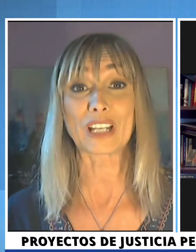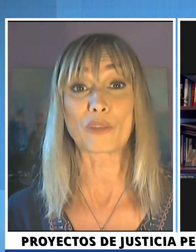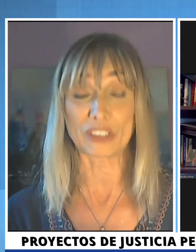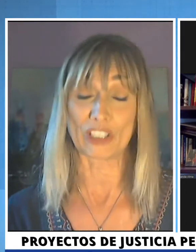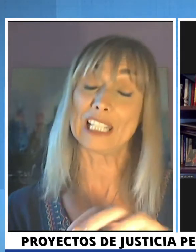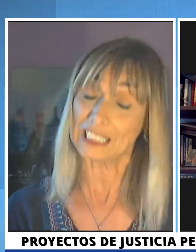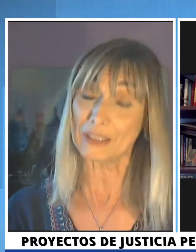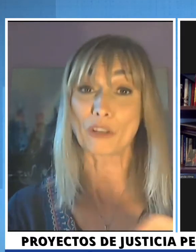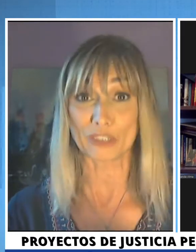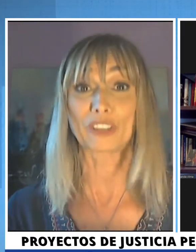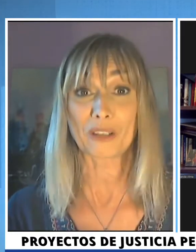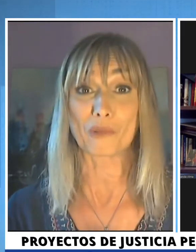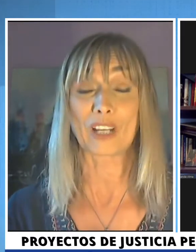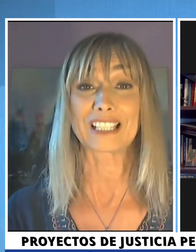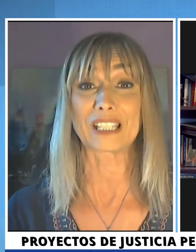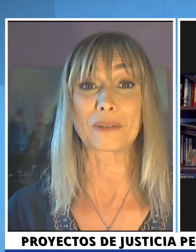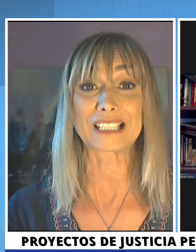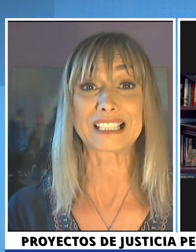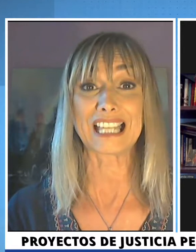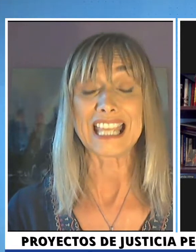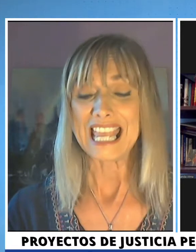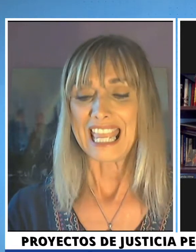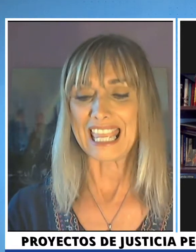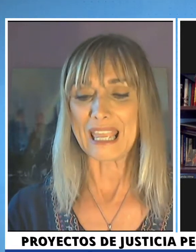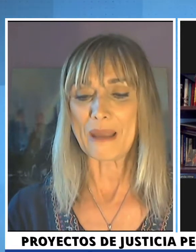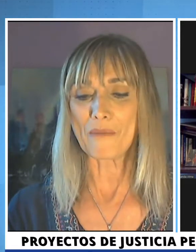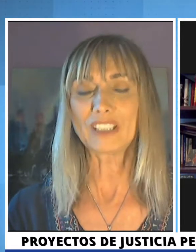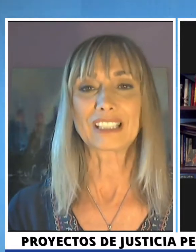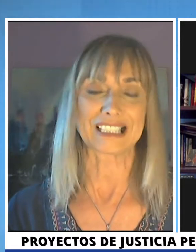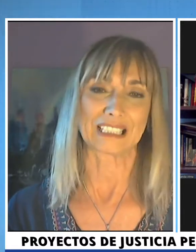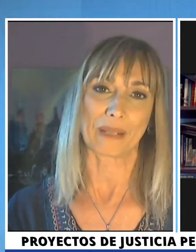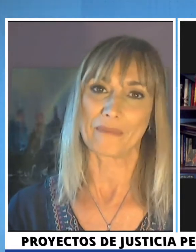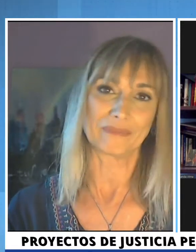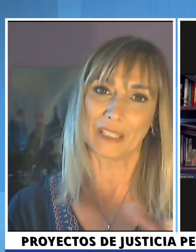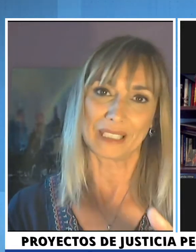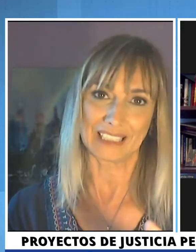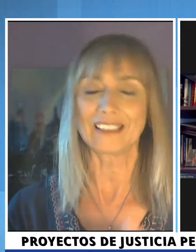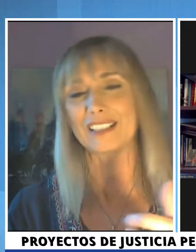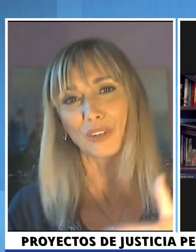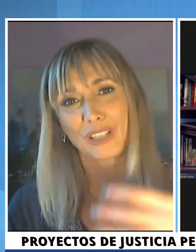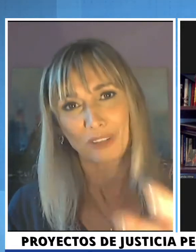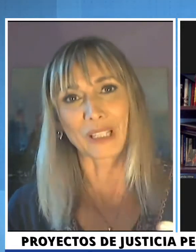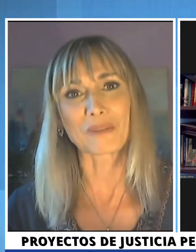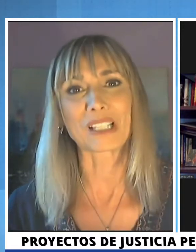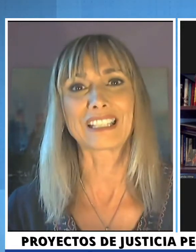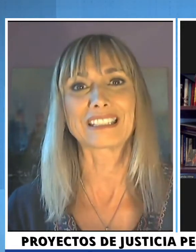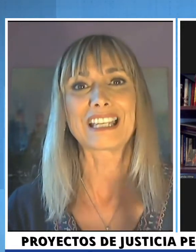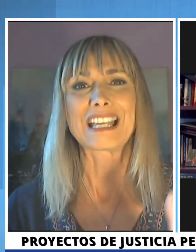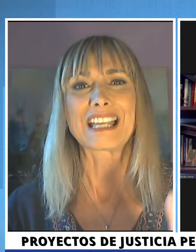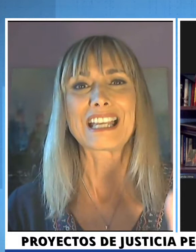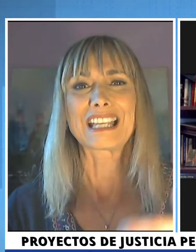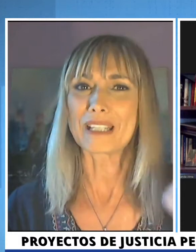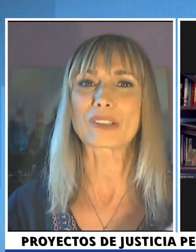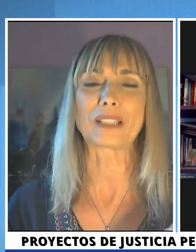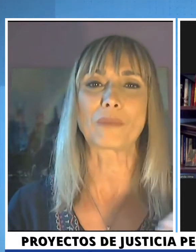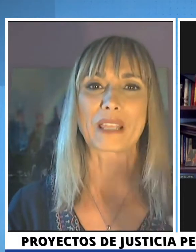de la Comisión Legislativa y la Comisión de Mujeres y Diversidad. Muy interesante para debatir, y esto les contamos a la gente,